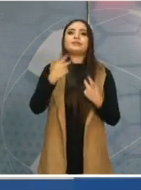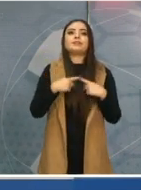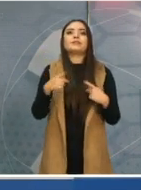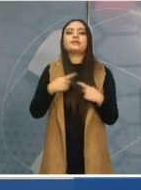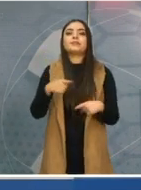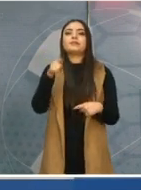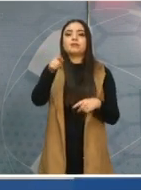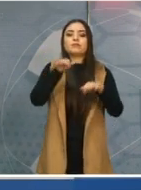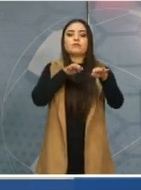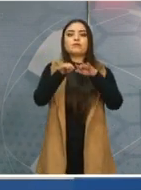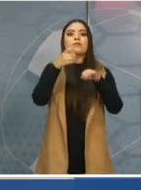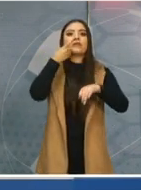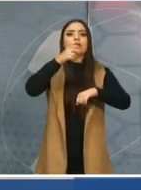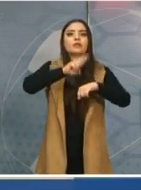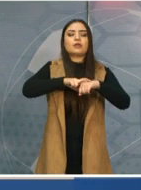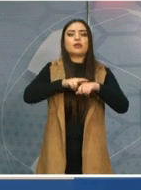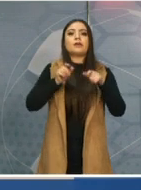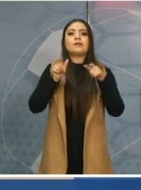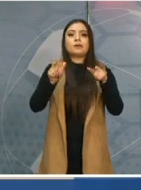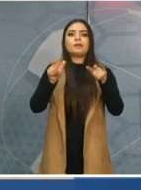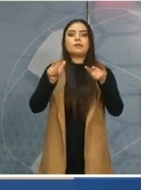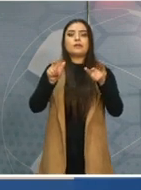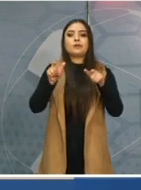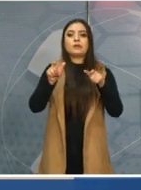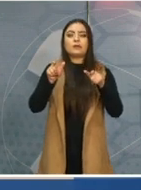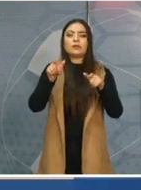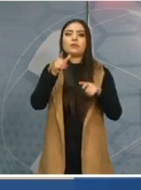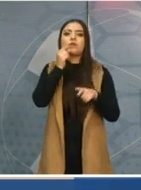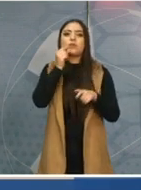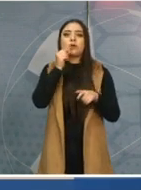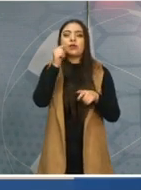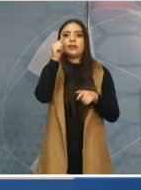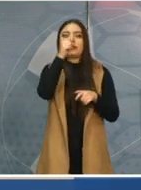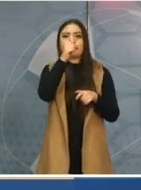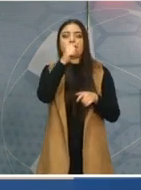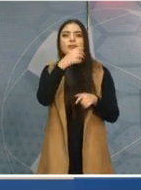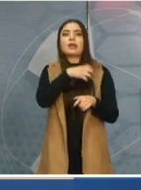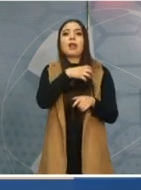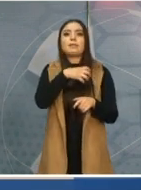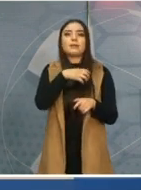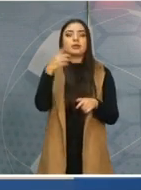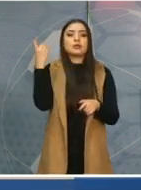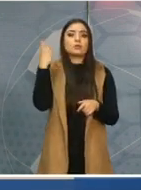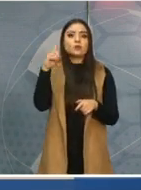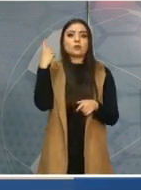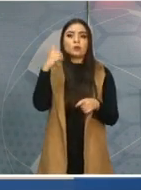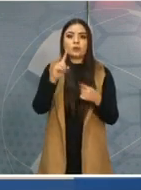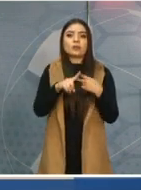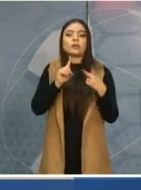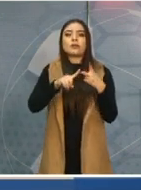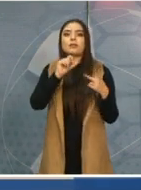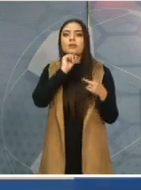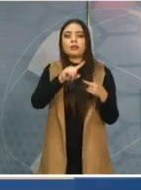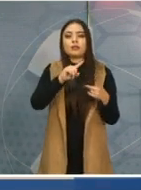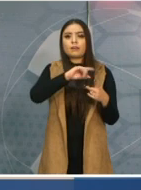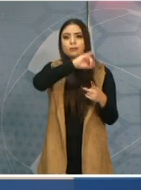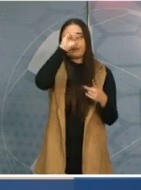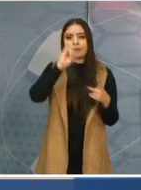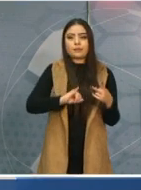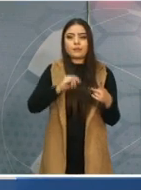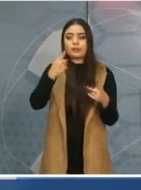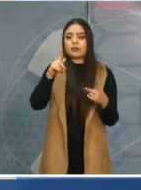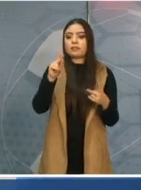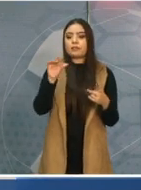de seguridad pública en la capital como también como titular delegado de la procuraduría en aquel entonces